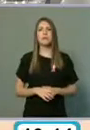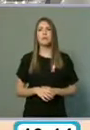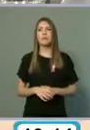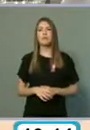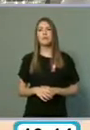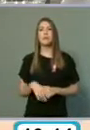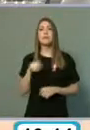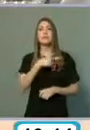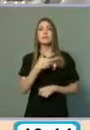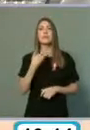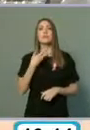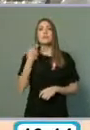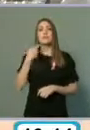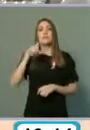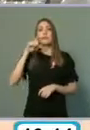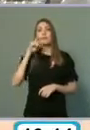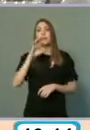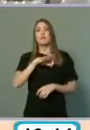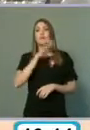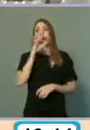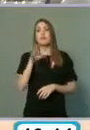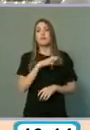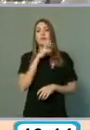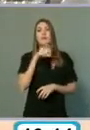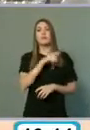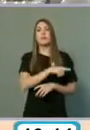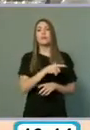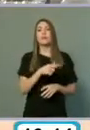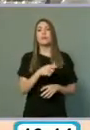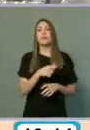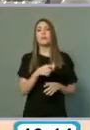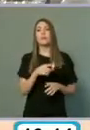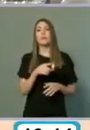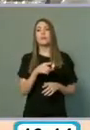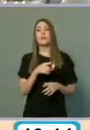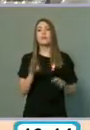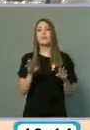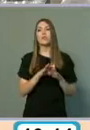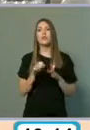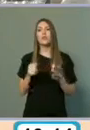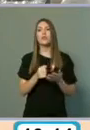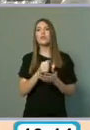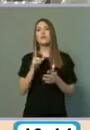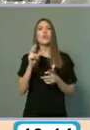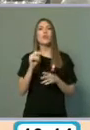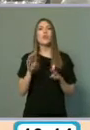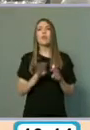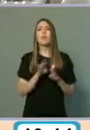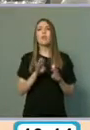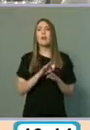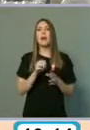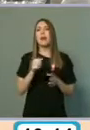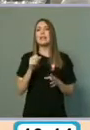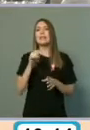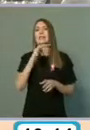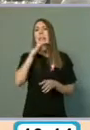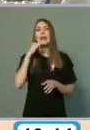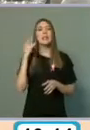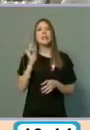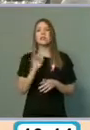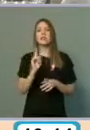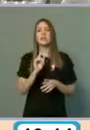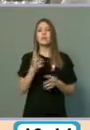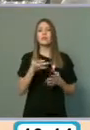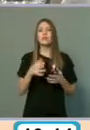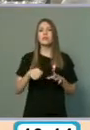tenemos jitomate, tenemos Sí. cebolla, vamos Sí. a ir armando nuestro pequeño entomatado, no es una salsa tal cual. ¿le corto algo? Sí, o nada no? más la